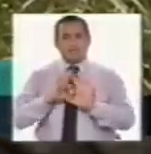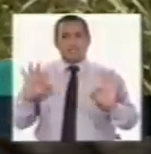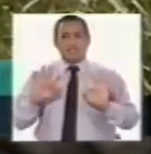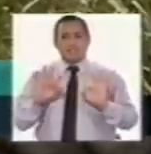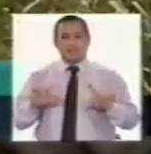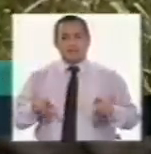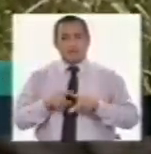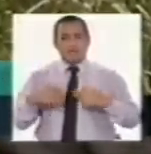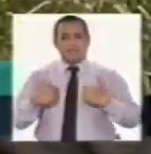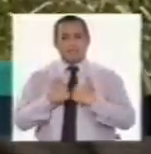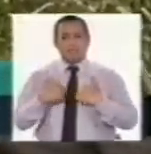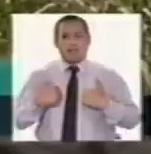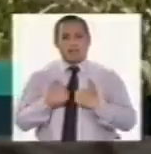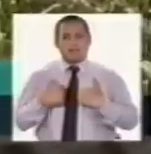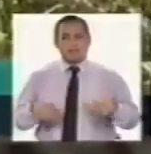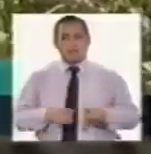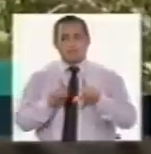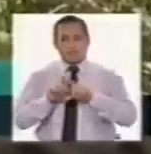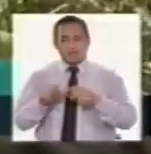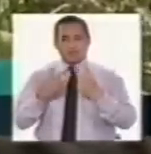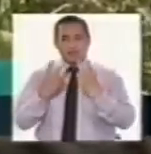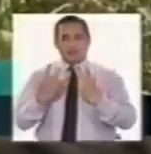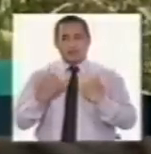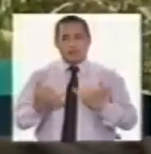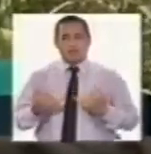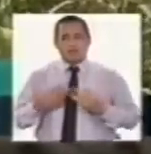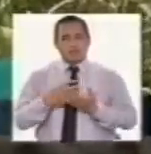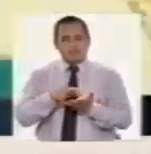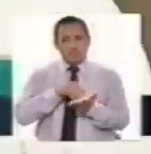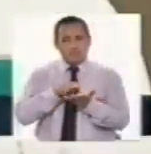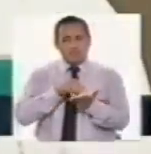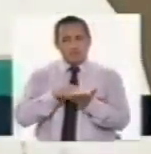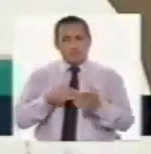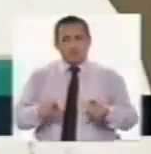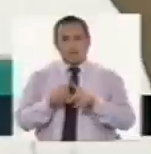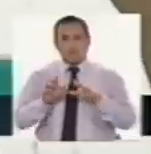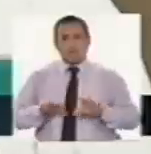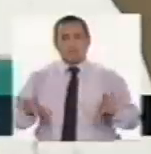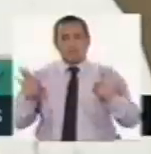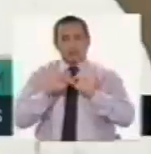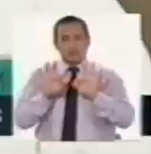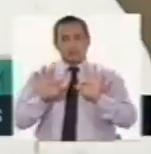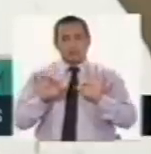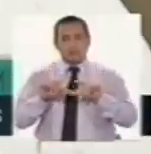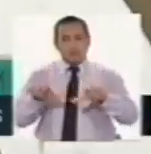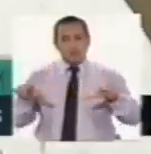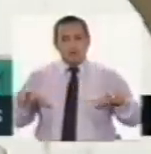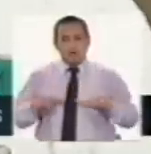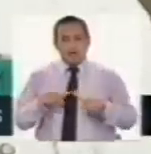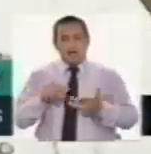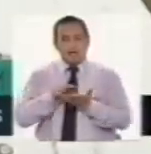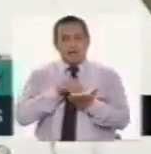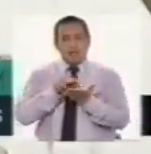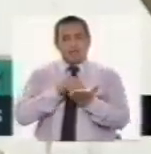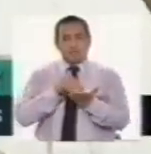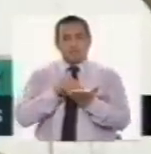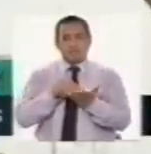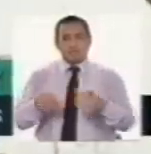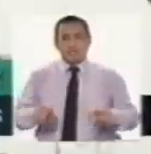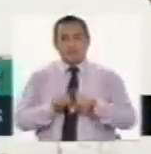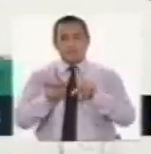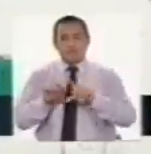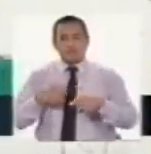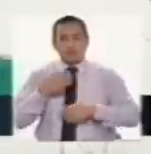nuestros animales menores y nuestros granos instalaciones tenemos biertos granos